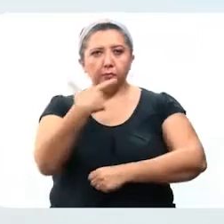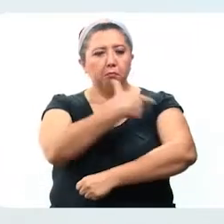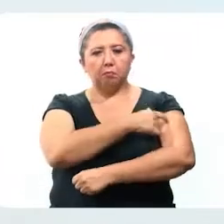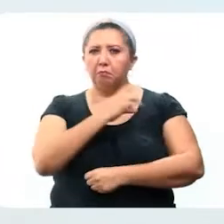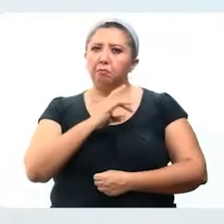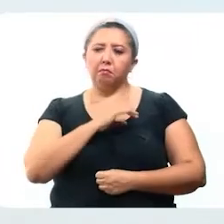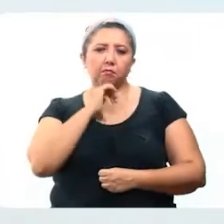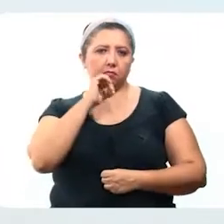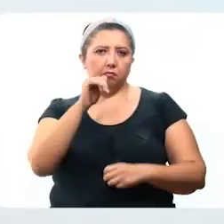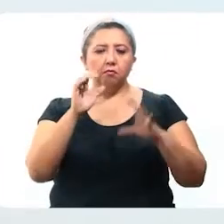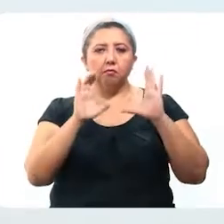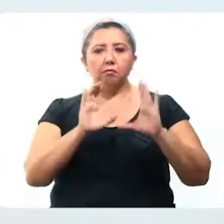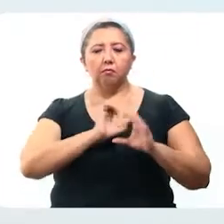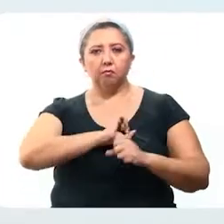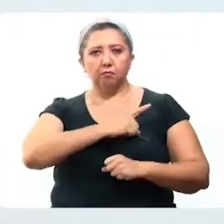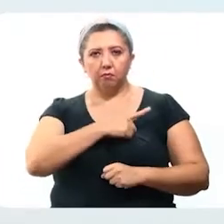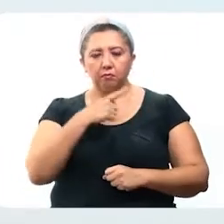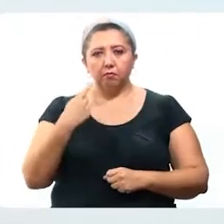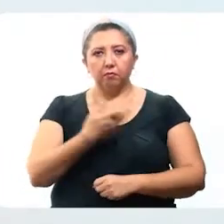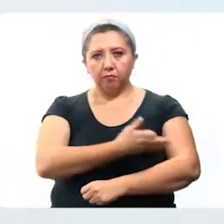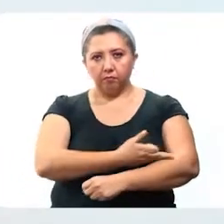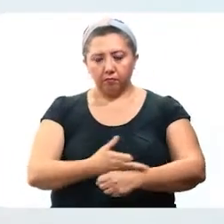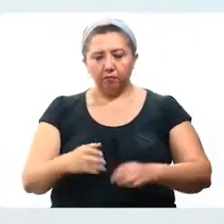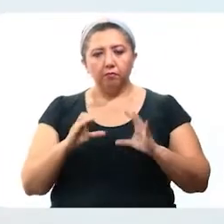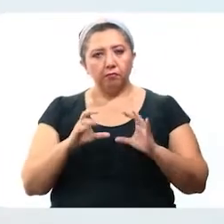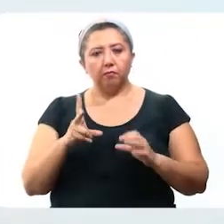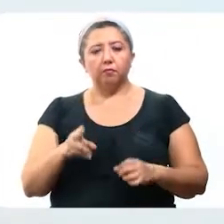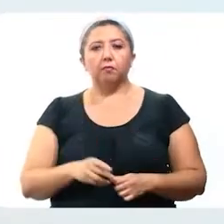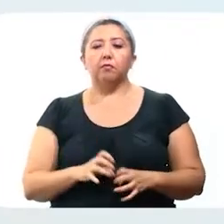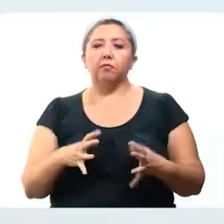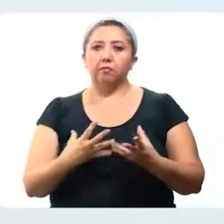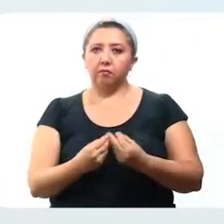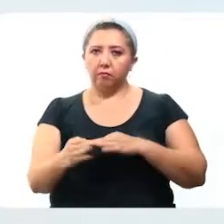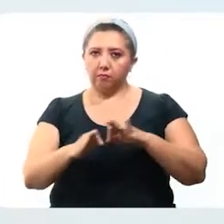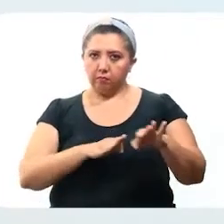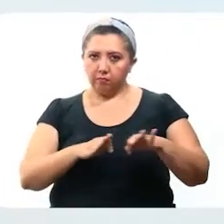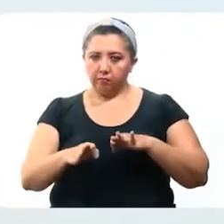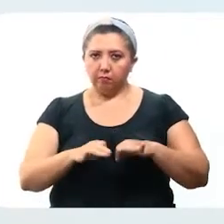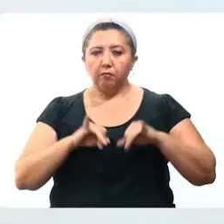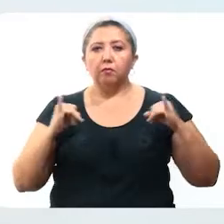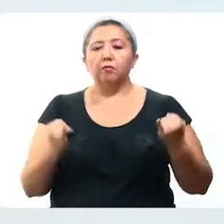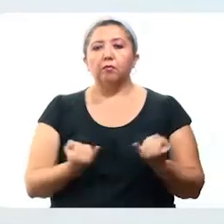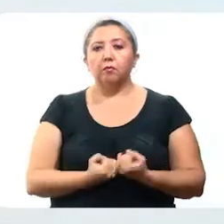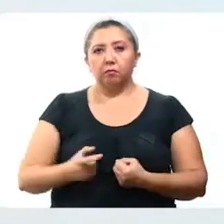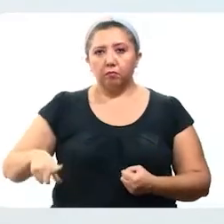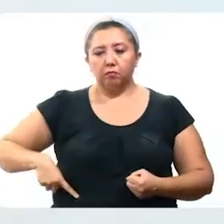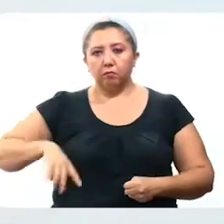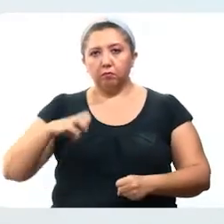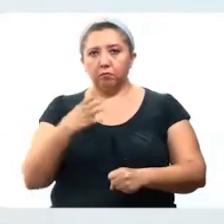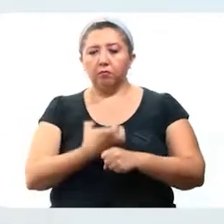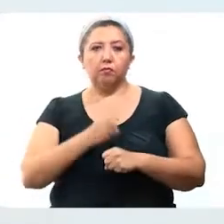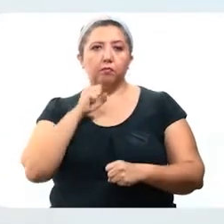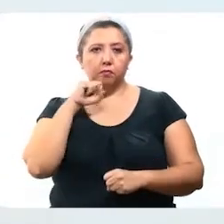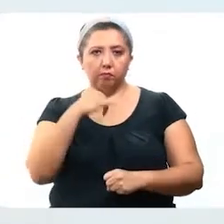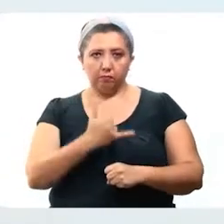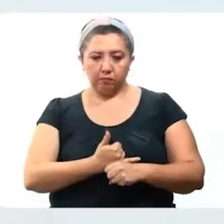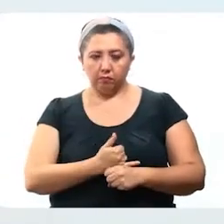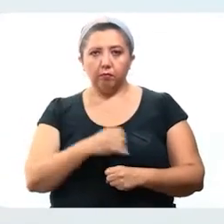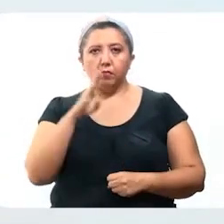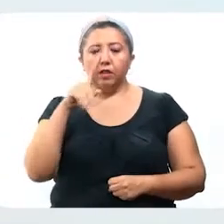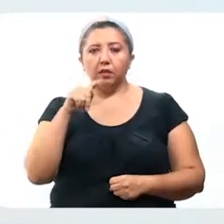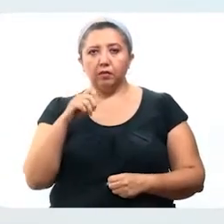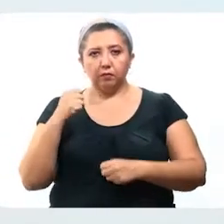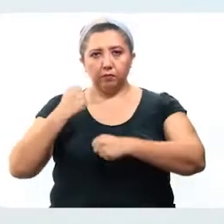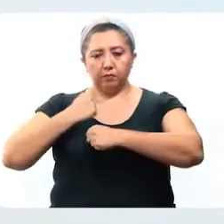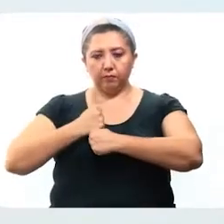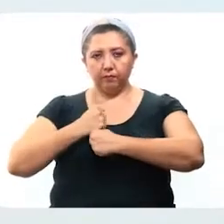sin temor para proteger nuestra salud y la de nuestras familias. Estamos trabajando de manera conjunta el Gobierno del Estado, la Secretaría de Bienestar